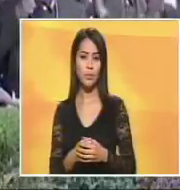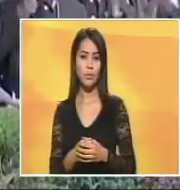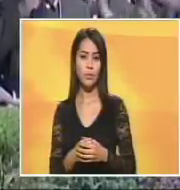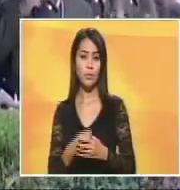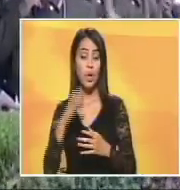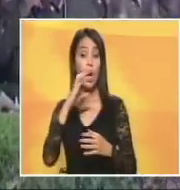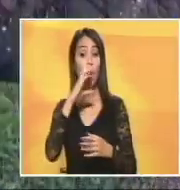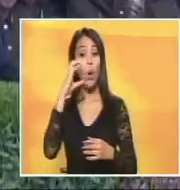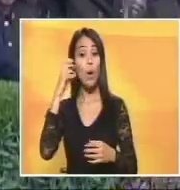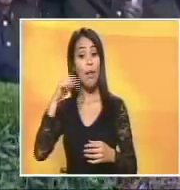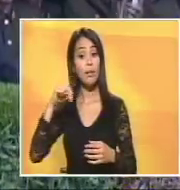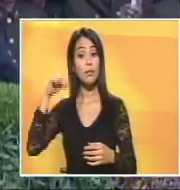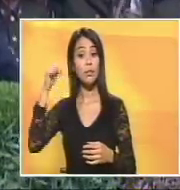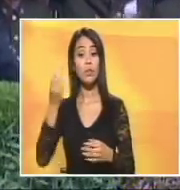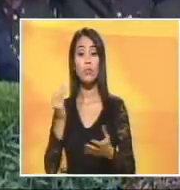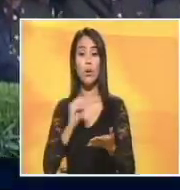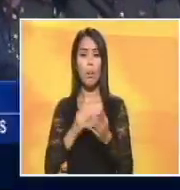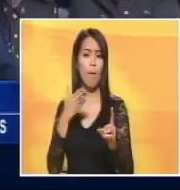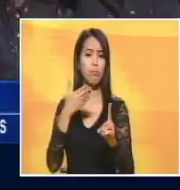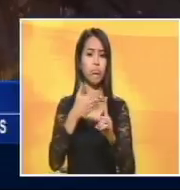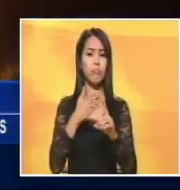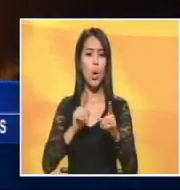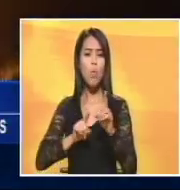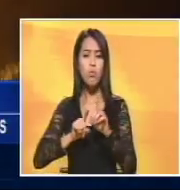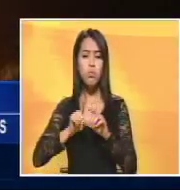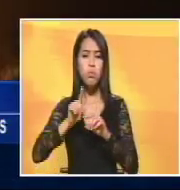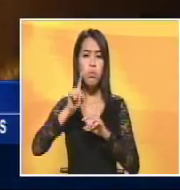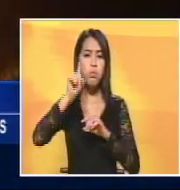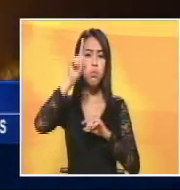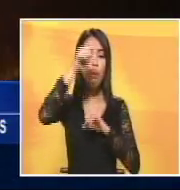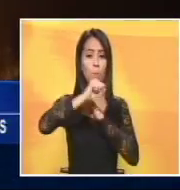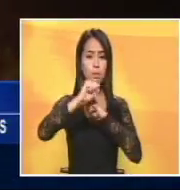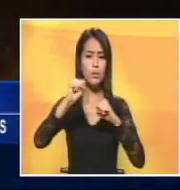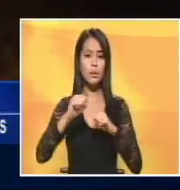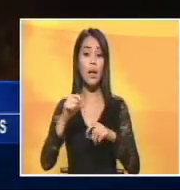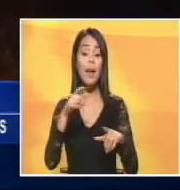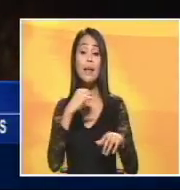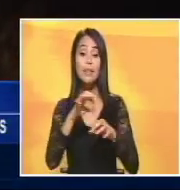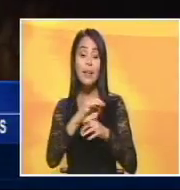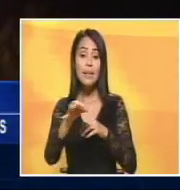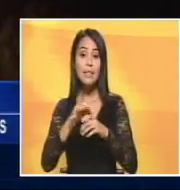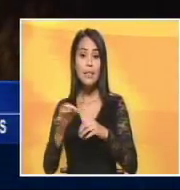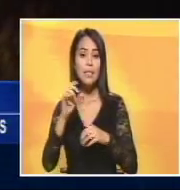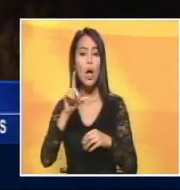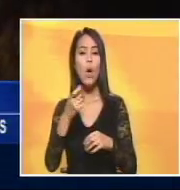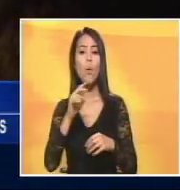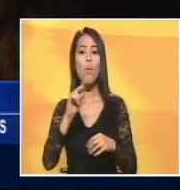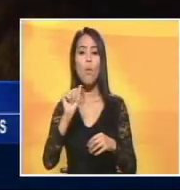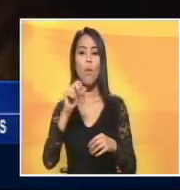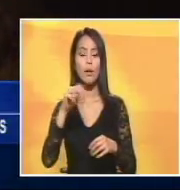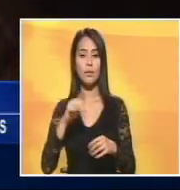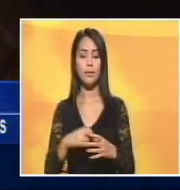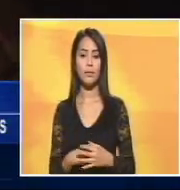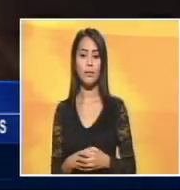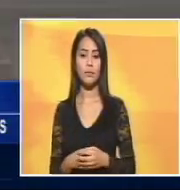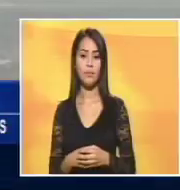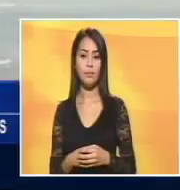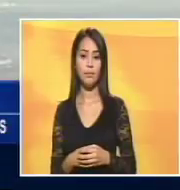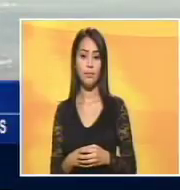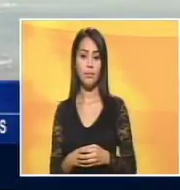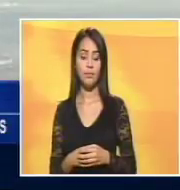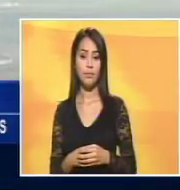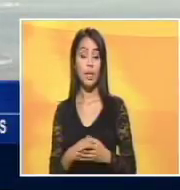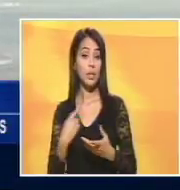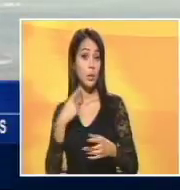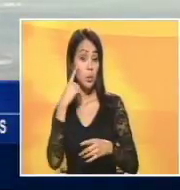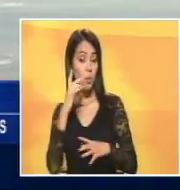Corea del Norte volvió a amenazar con disparar misiles cerca de la isla de Guam ante el despliegue militar de Estados Unidos en la región. Según